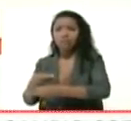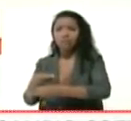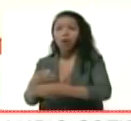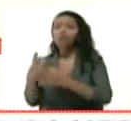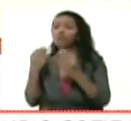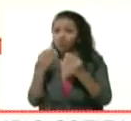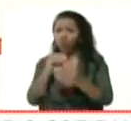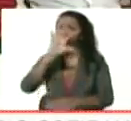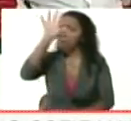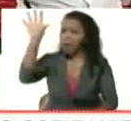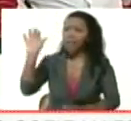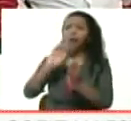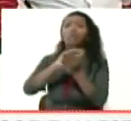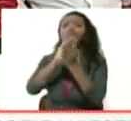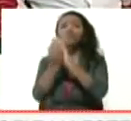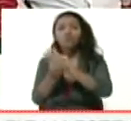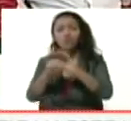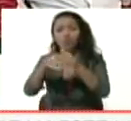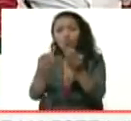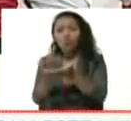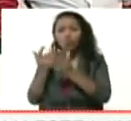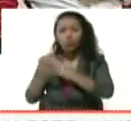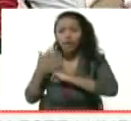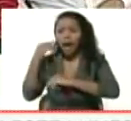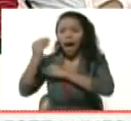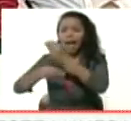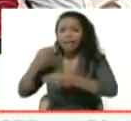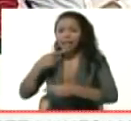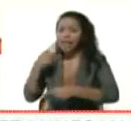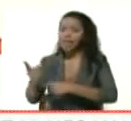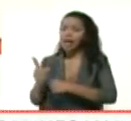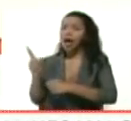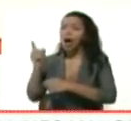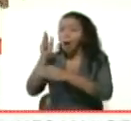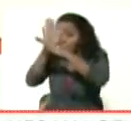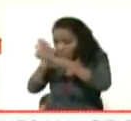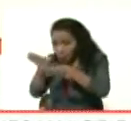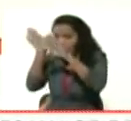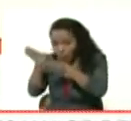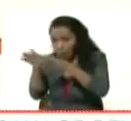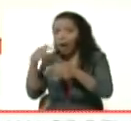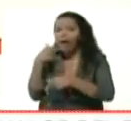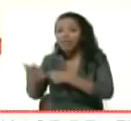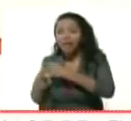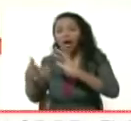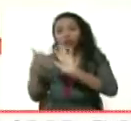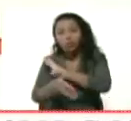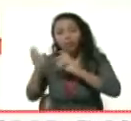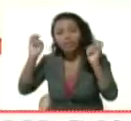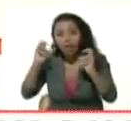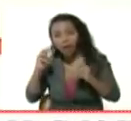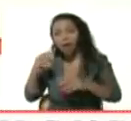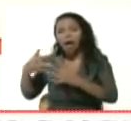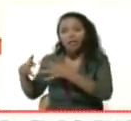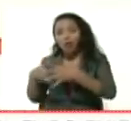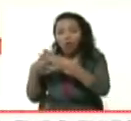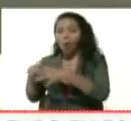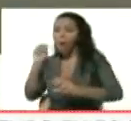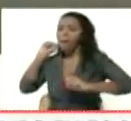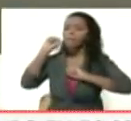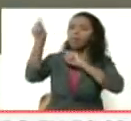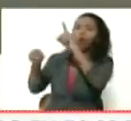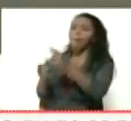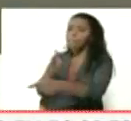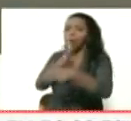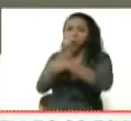Muchos países del mundo solo están a la cola de lo que haga o diga Estados Unidos. Atacan, bombardean, disparan, asesinan y no